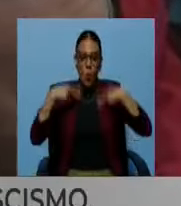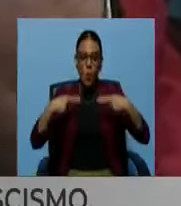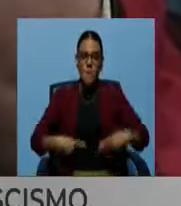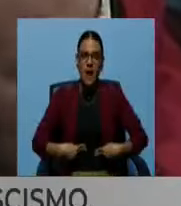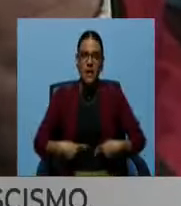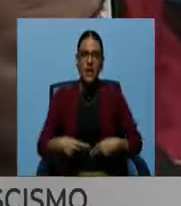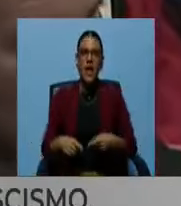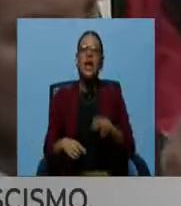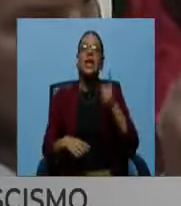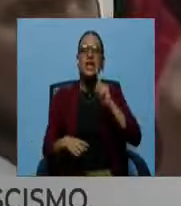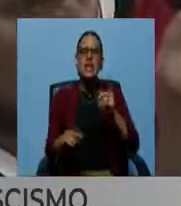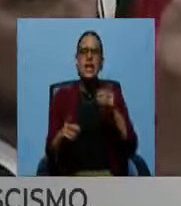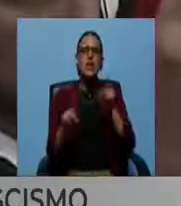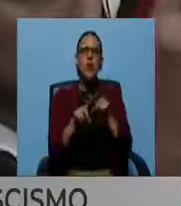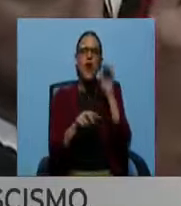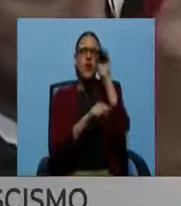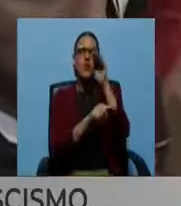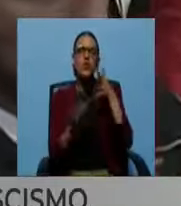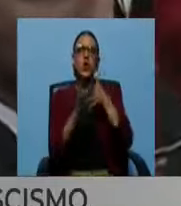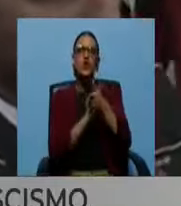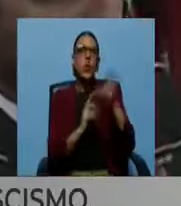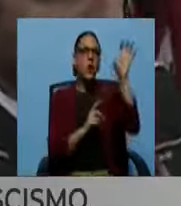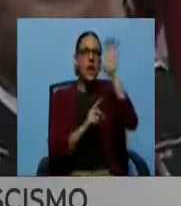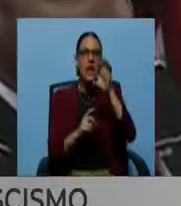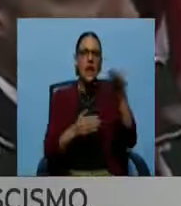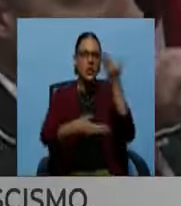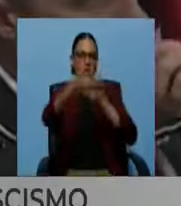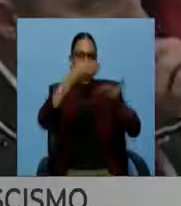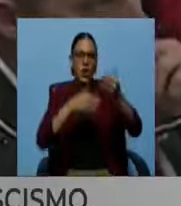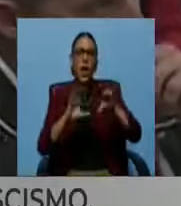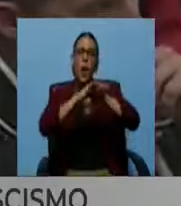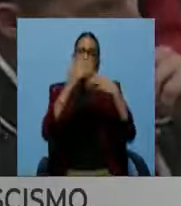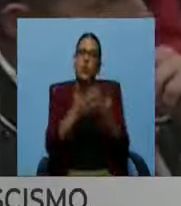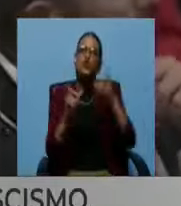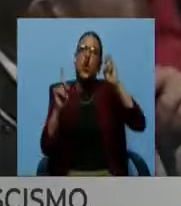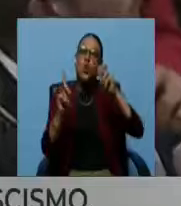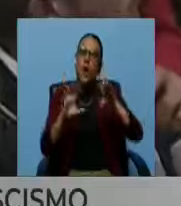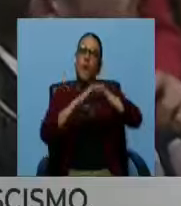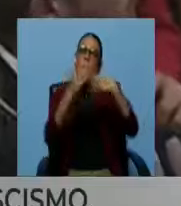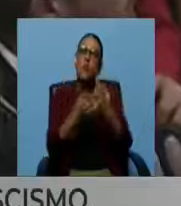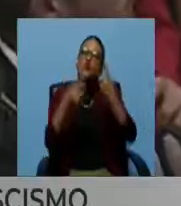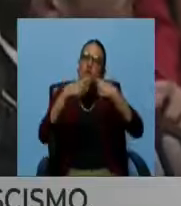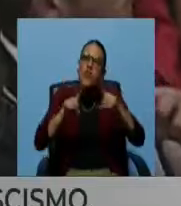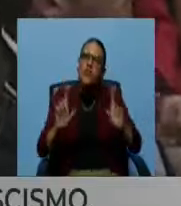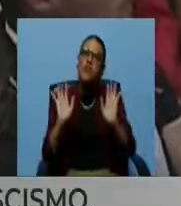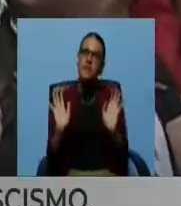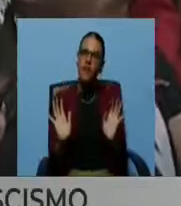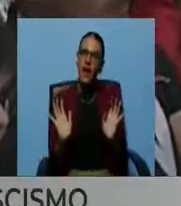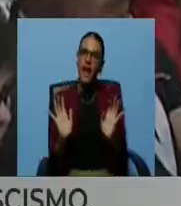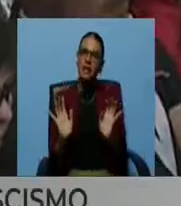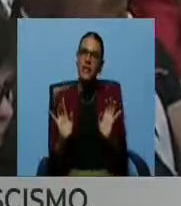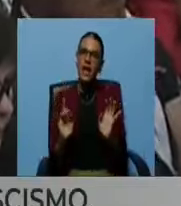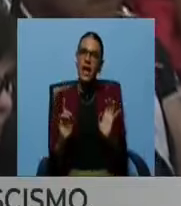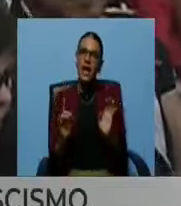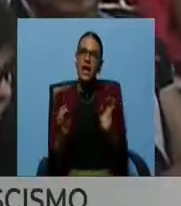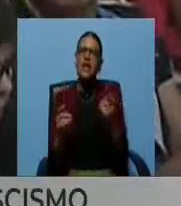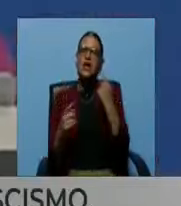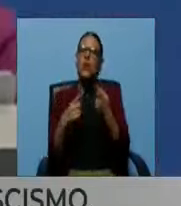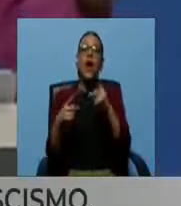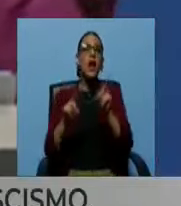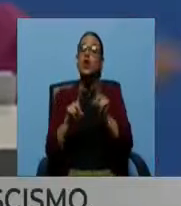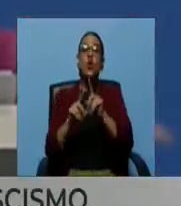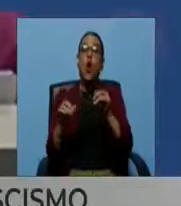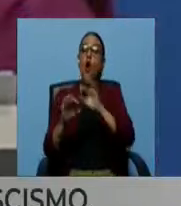el destino común de la comunidad de naciones. Un mundo nuevo, un mundo distinto, contrario al